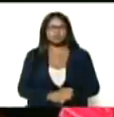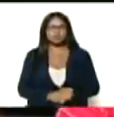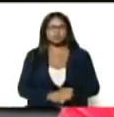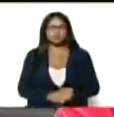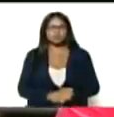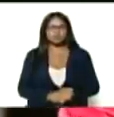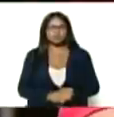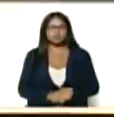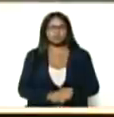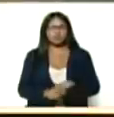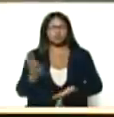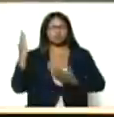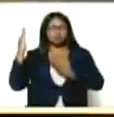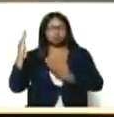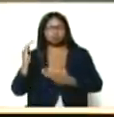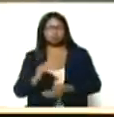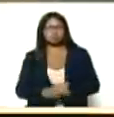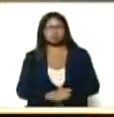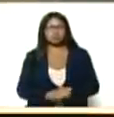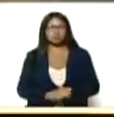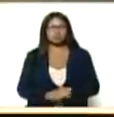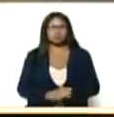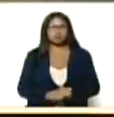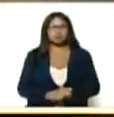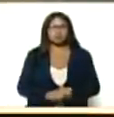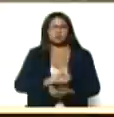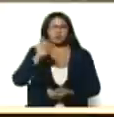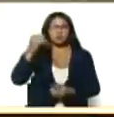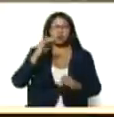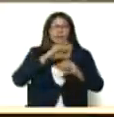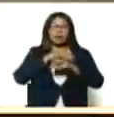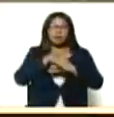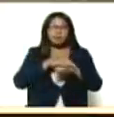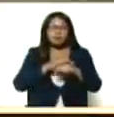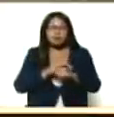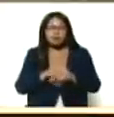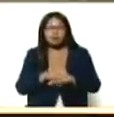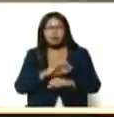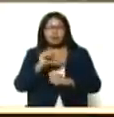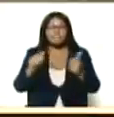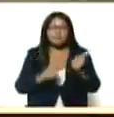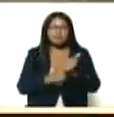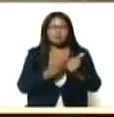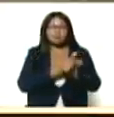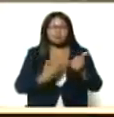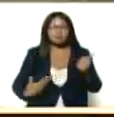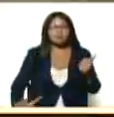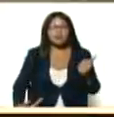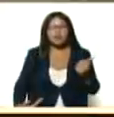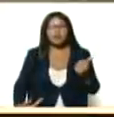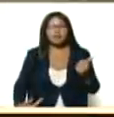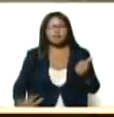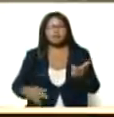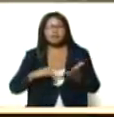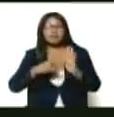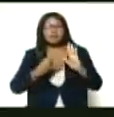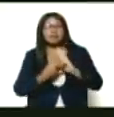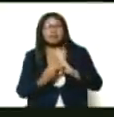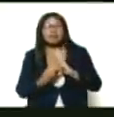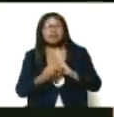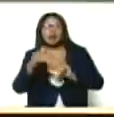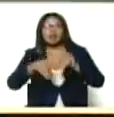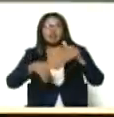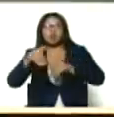Nacional. Compañero Jorge Rodríguez, que a la vez es vicepresidente de Técnica Electoral. La